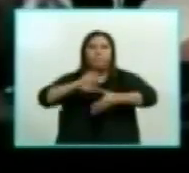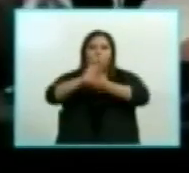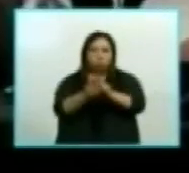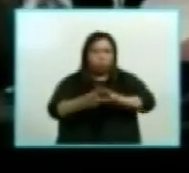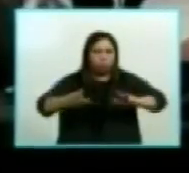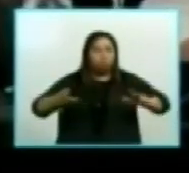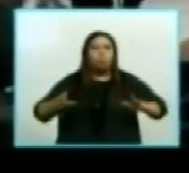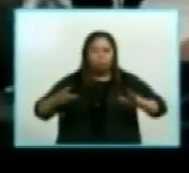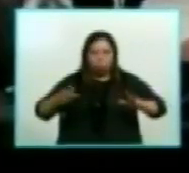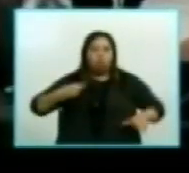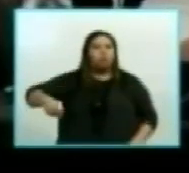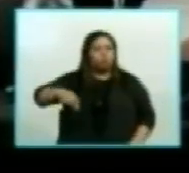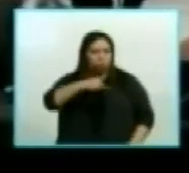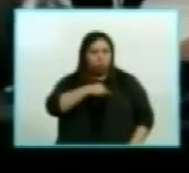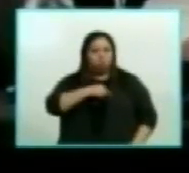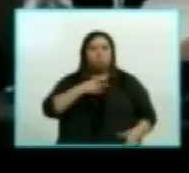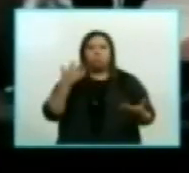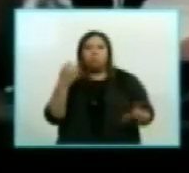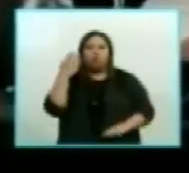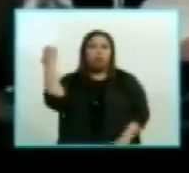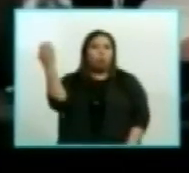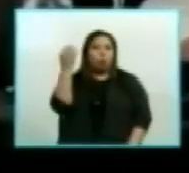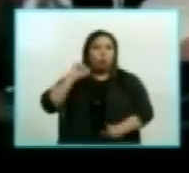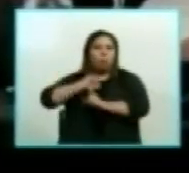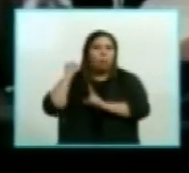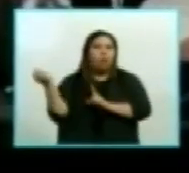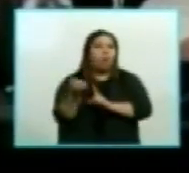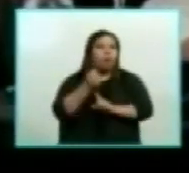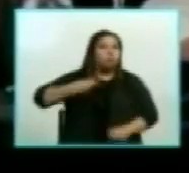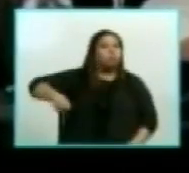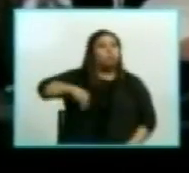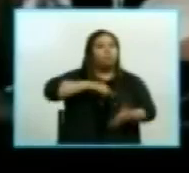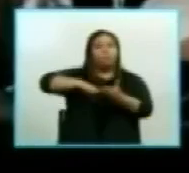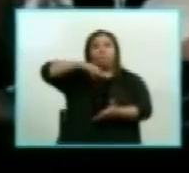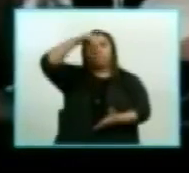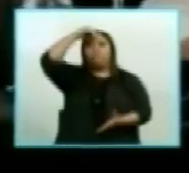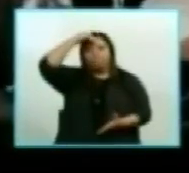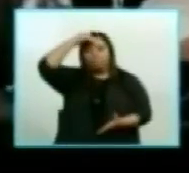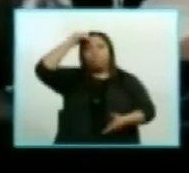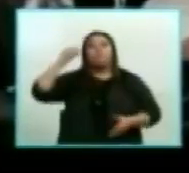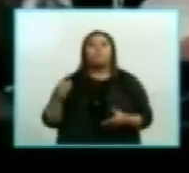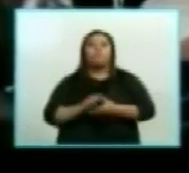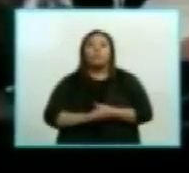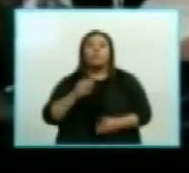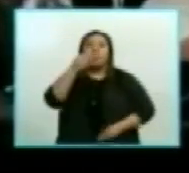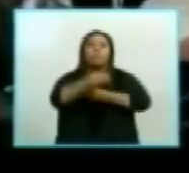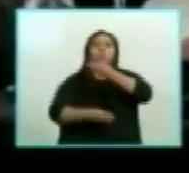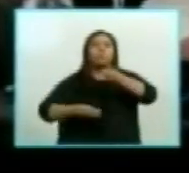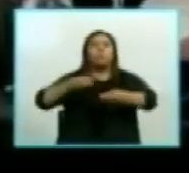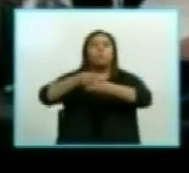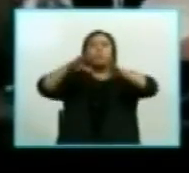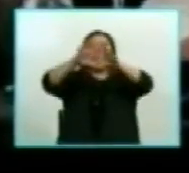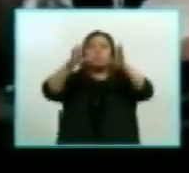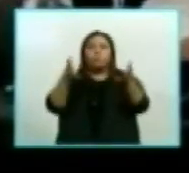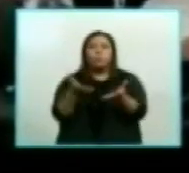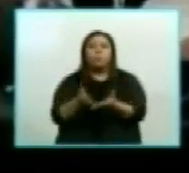colombiana. Bien, estamos observando lo que está pasando en la octava cumbre CELAC, en